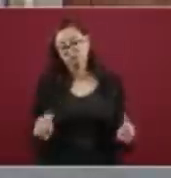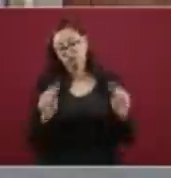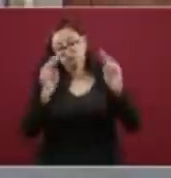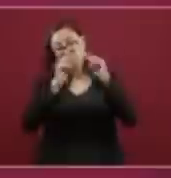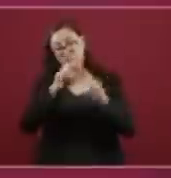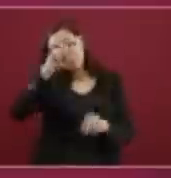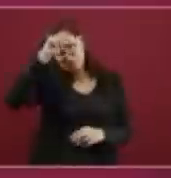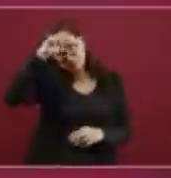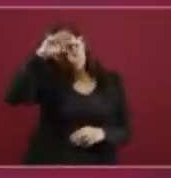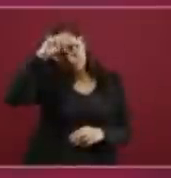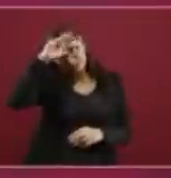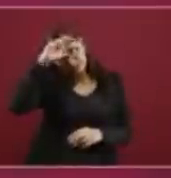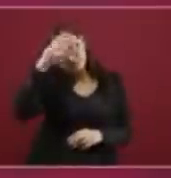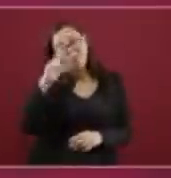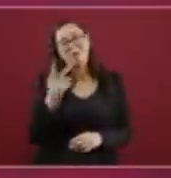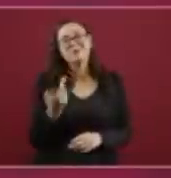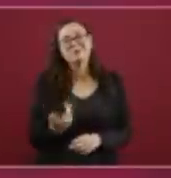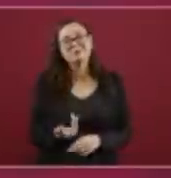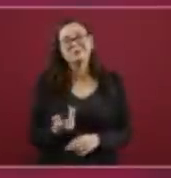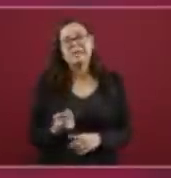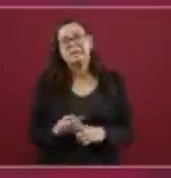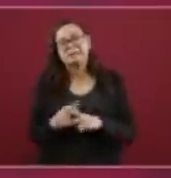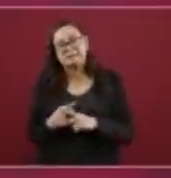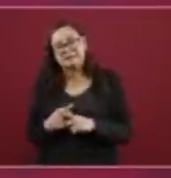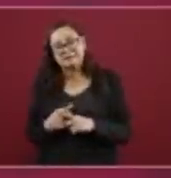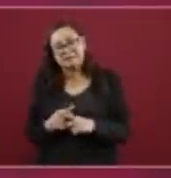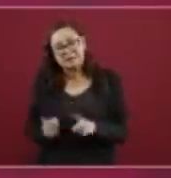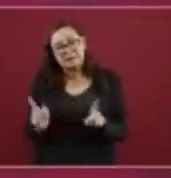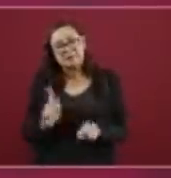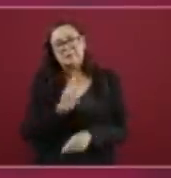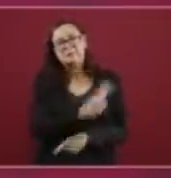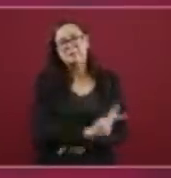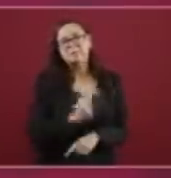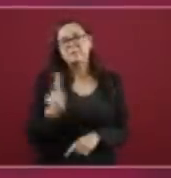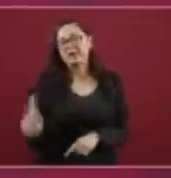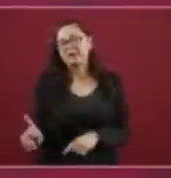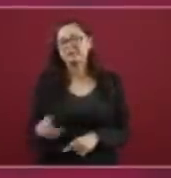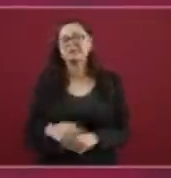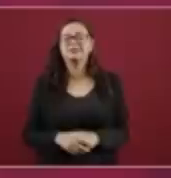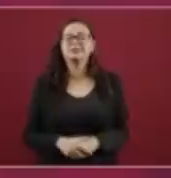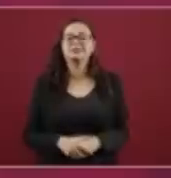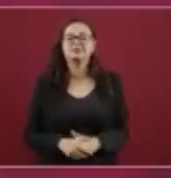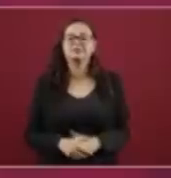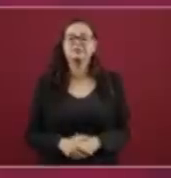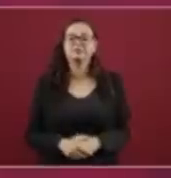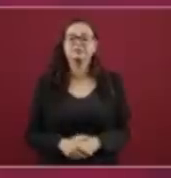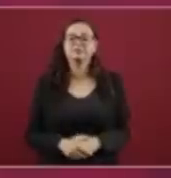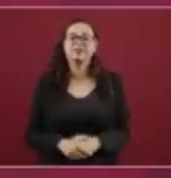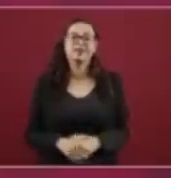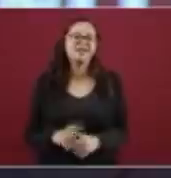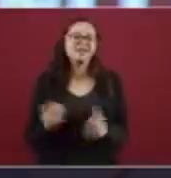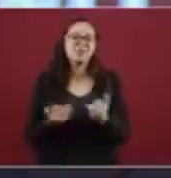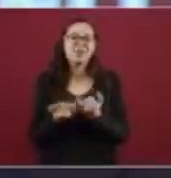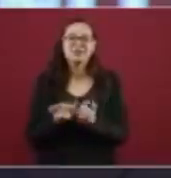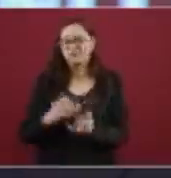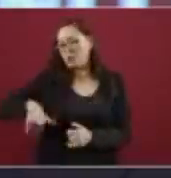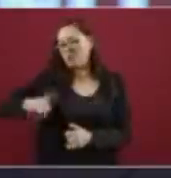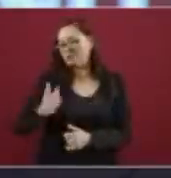son cosas diferentes a lo de las estancias